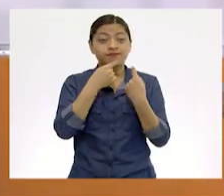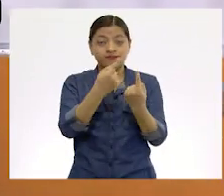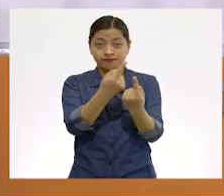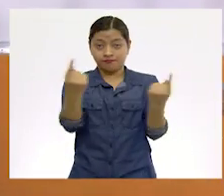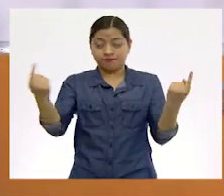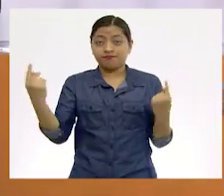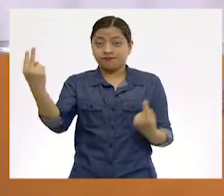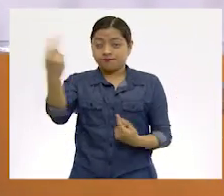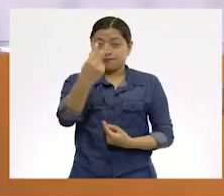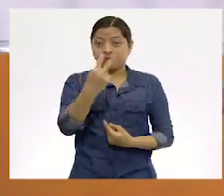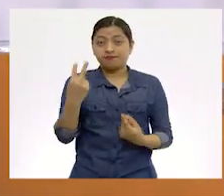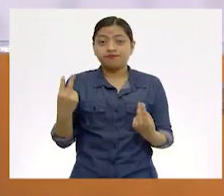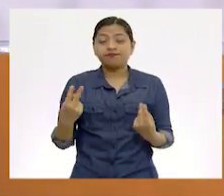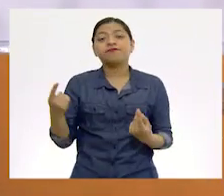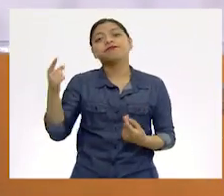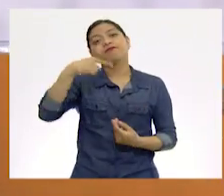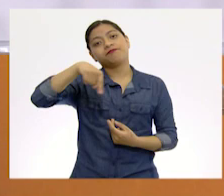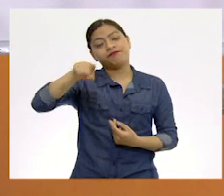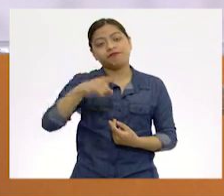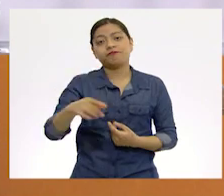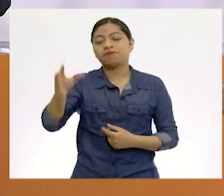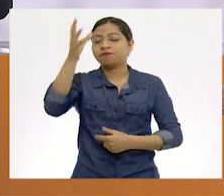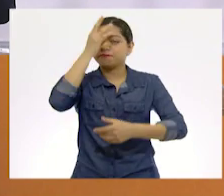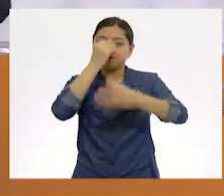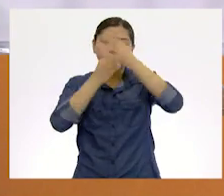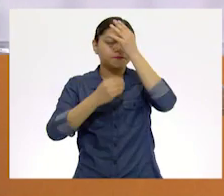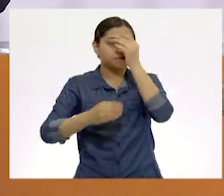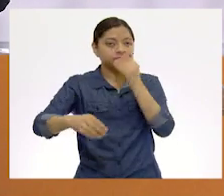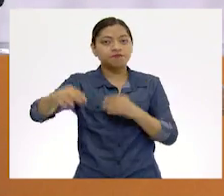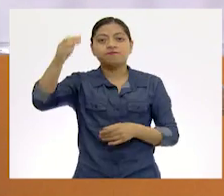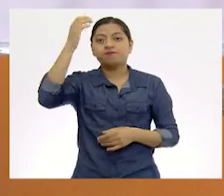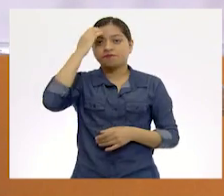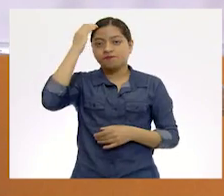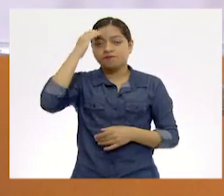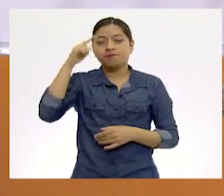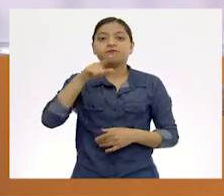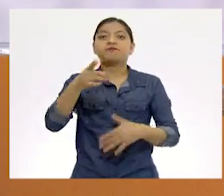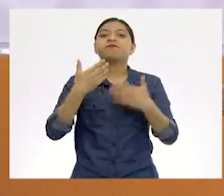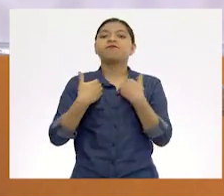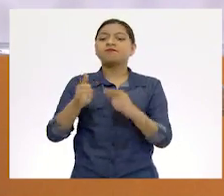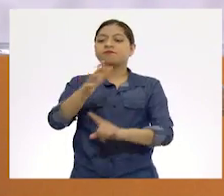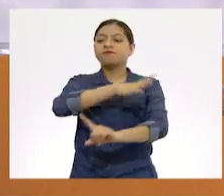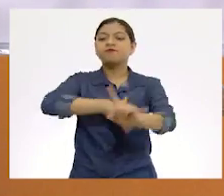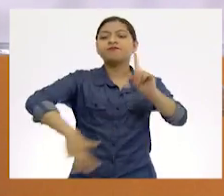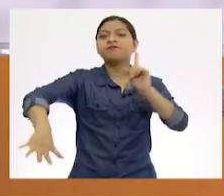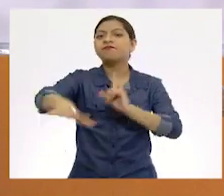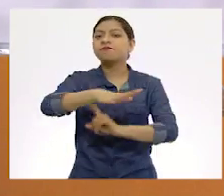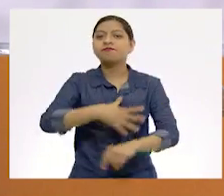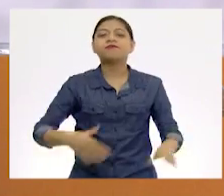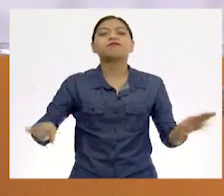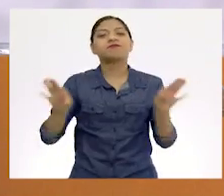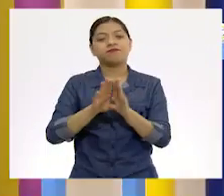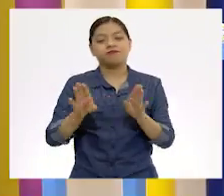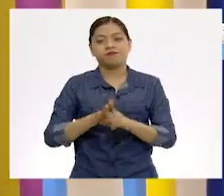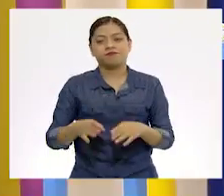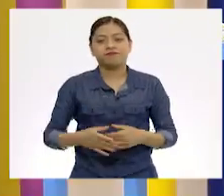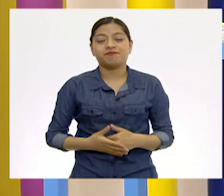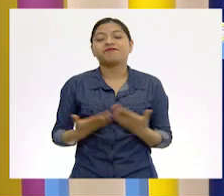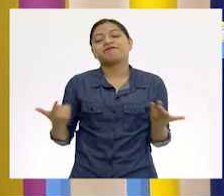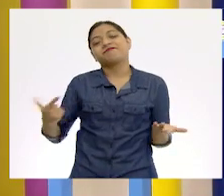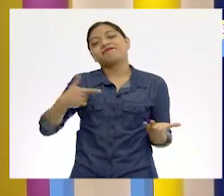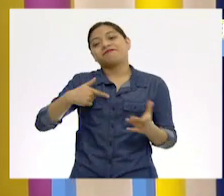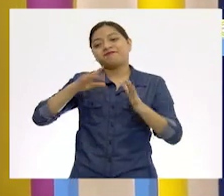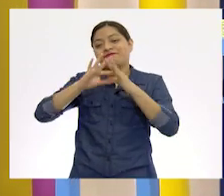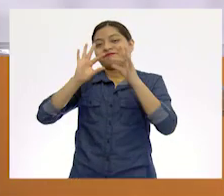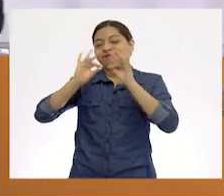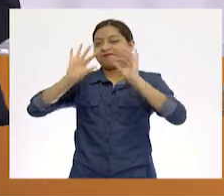viendo tengan también este otro tipo de conocimientos para comprender mucho mejor el mundo en el que estamos viviendo. Pues, de mi parte es